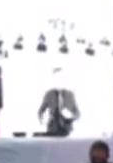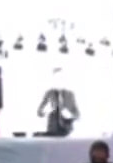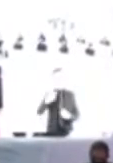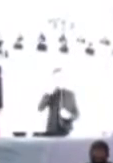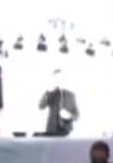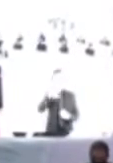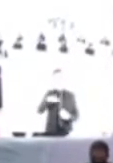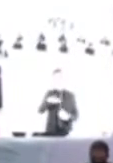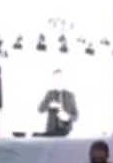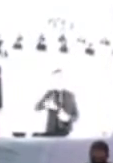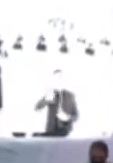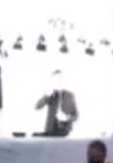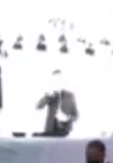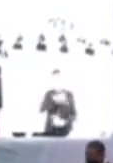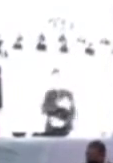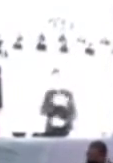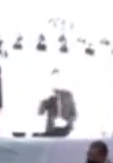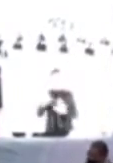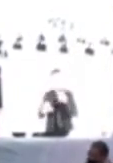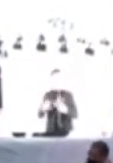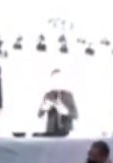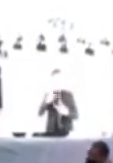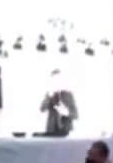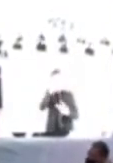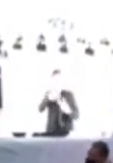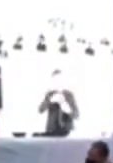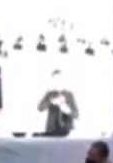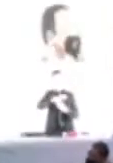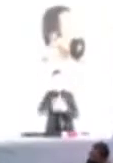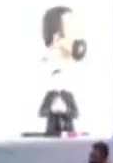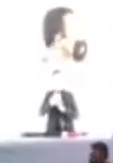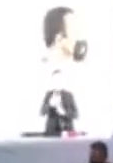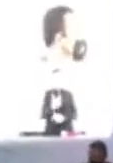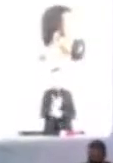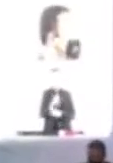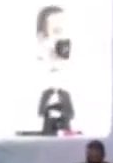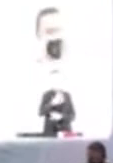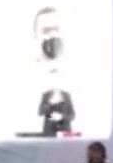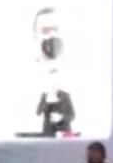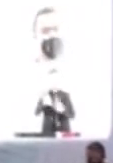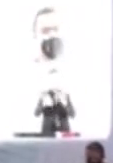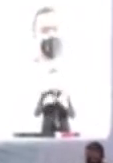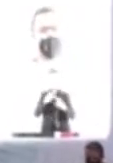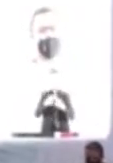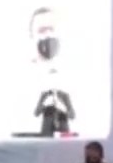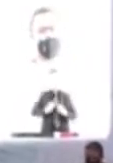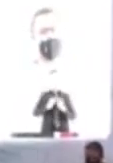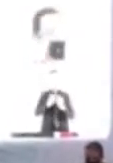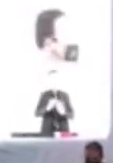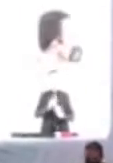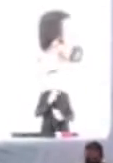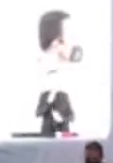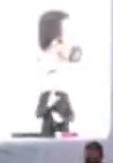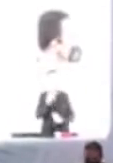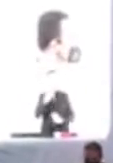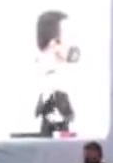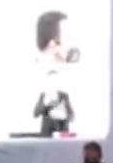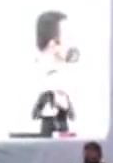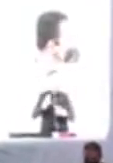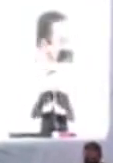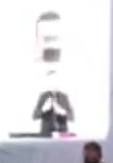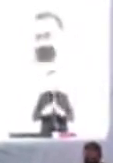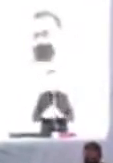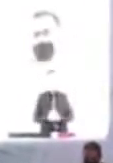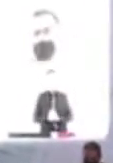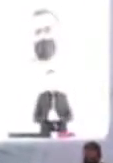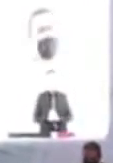del Poder Judicial, y una vez concluido, que dé intervención a quien así lo determine. Gracias, señor